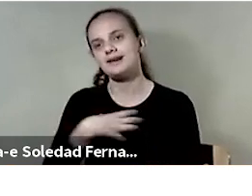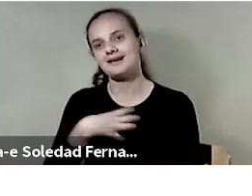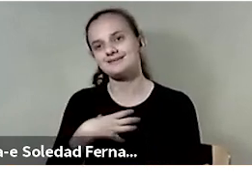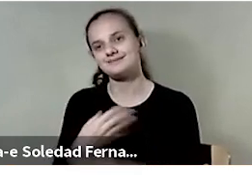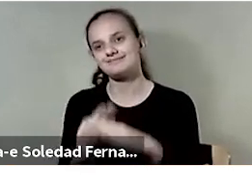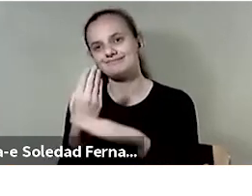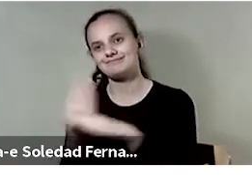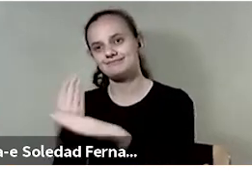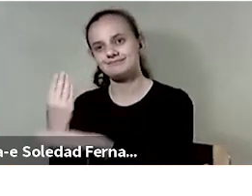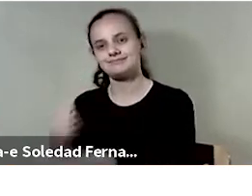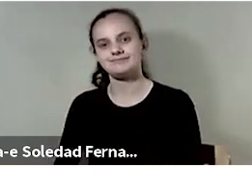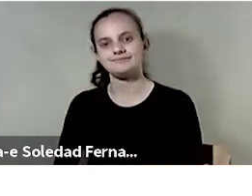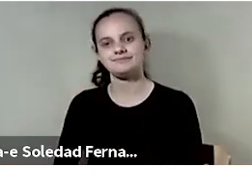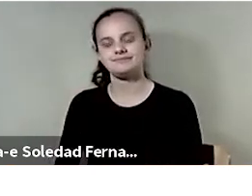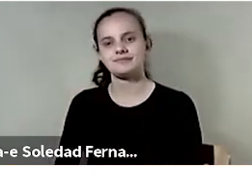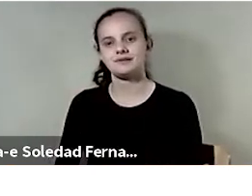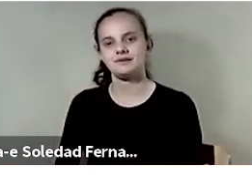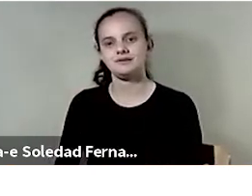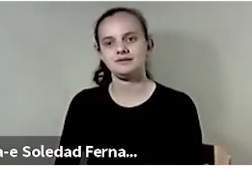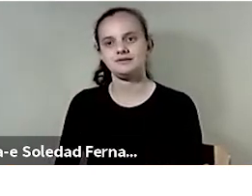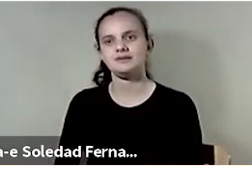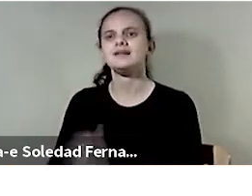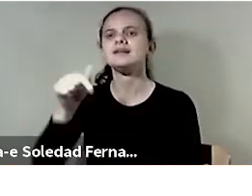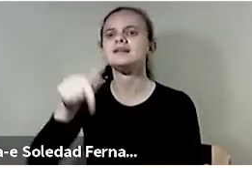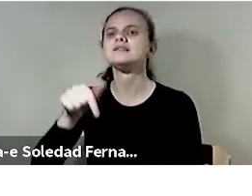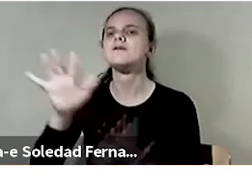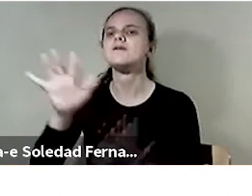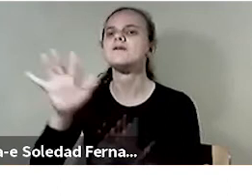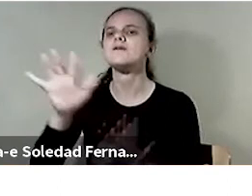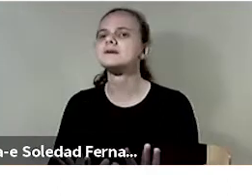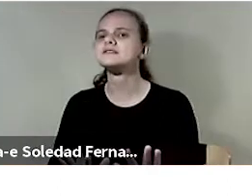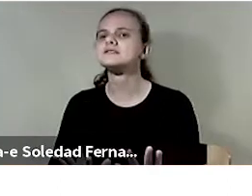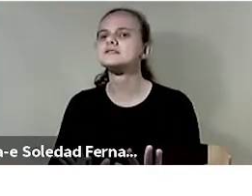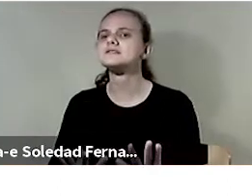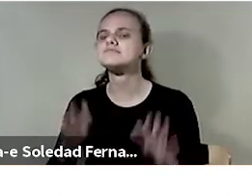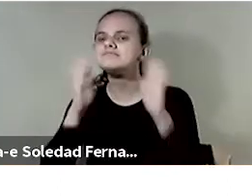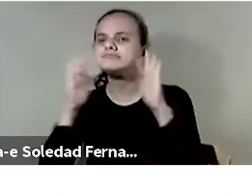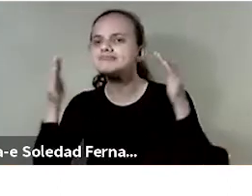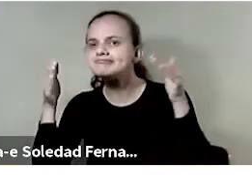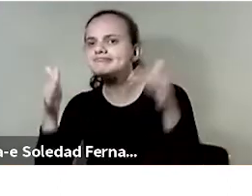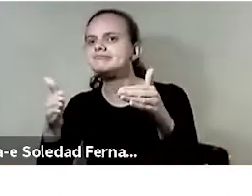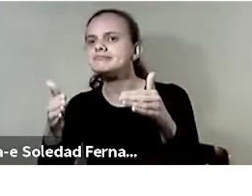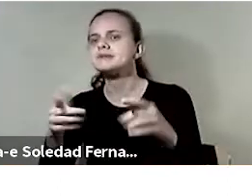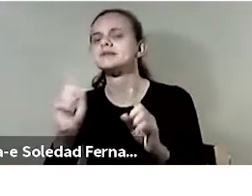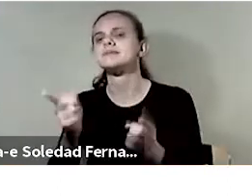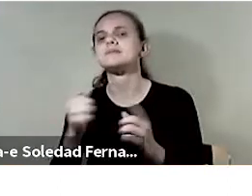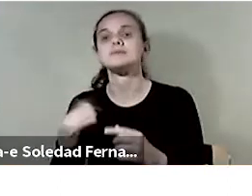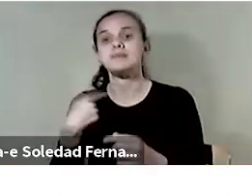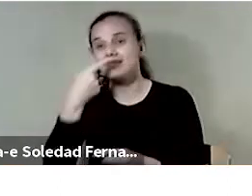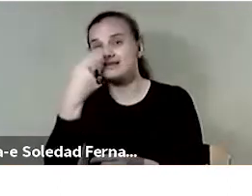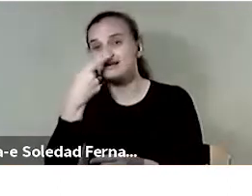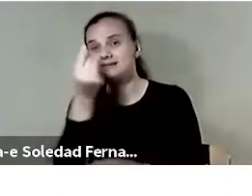que eso se va a anunciar en redes también, cada una de las clases. Pregunta Fabián Gómez, ¿esta formación